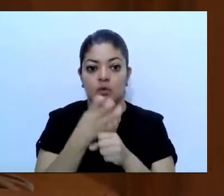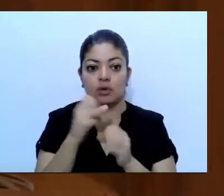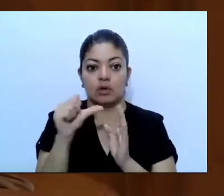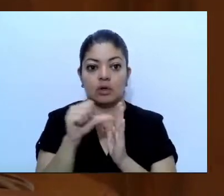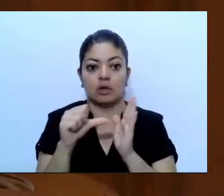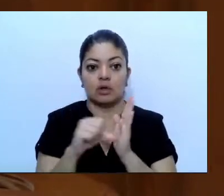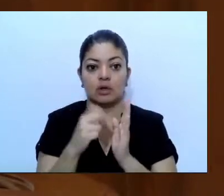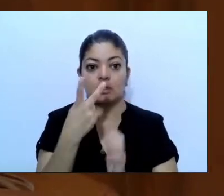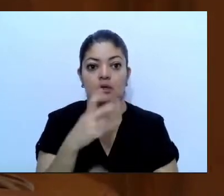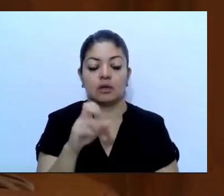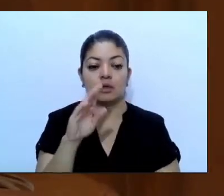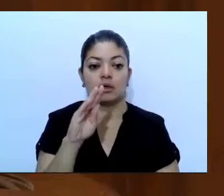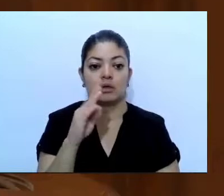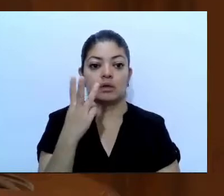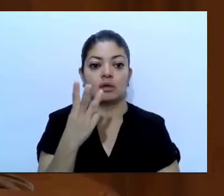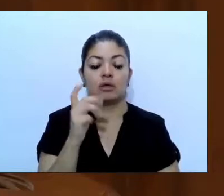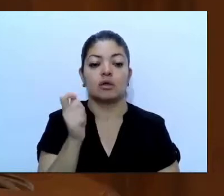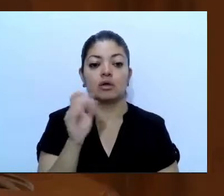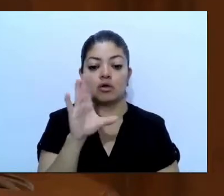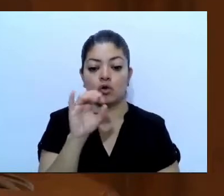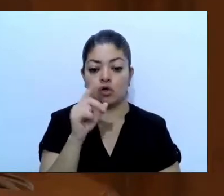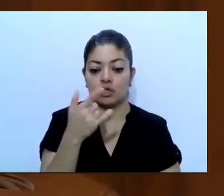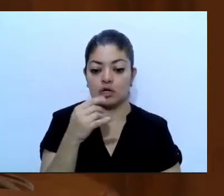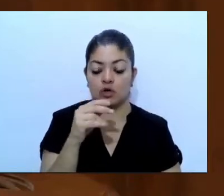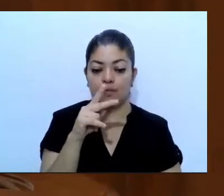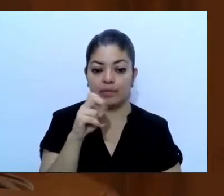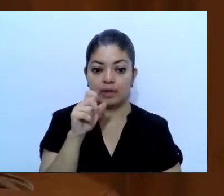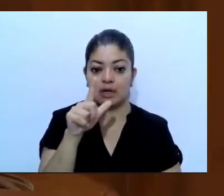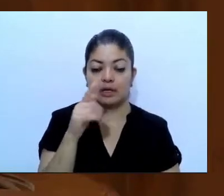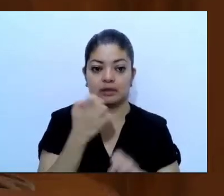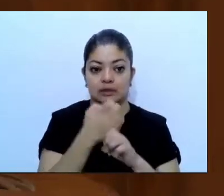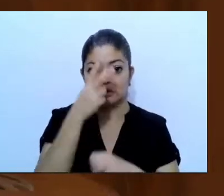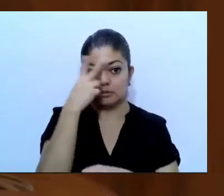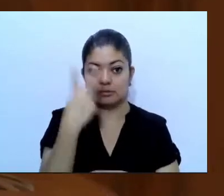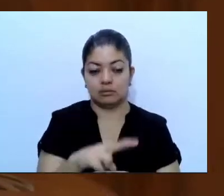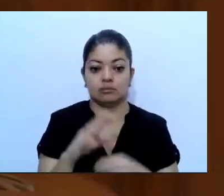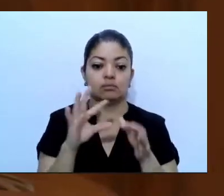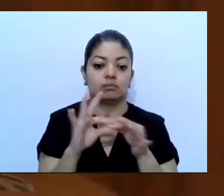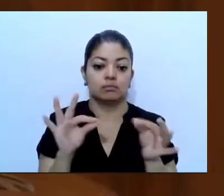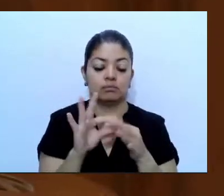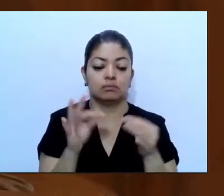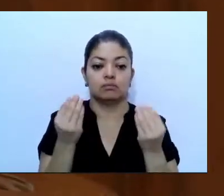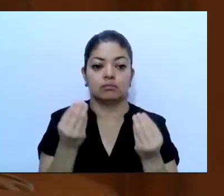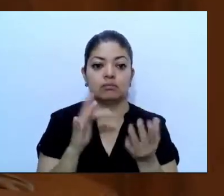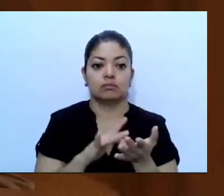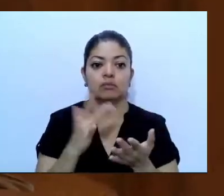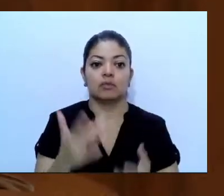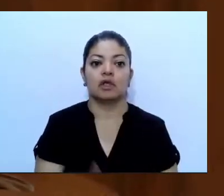293 del Código Penal del Estado de México. Es cuanto. Muchísimas gracias.